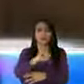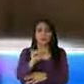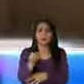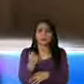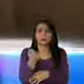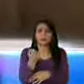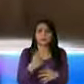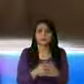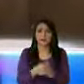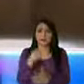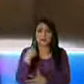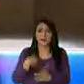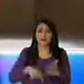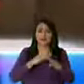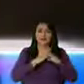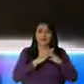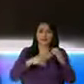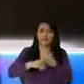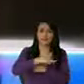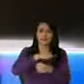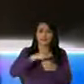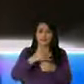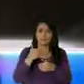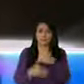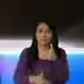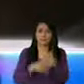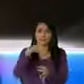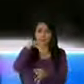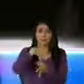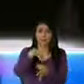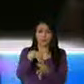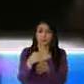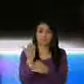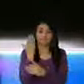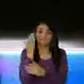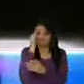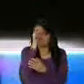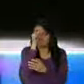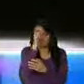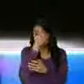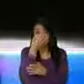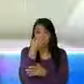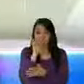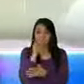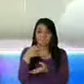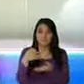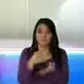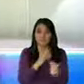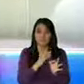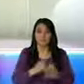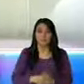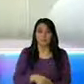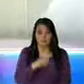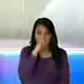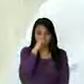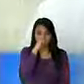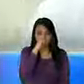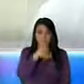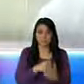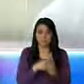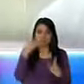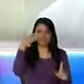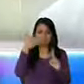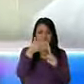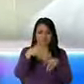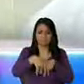según dijeron, para defender la democracia y el proceso electoral que se desarrolló el pasado 19 de febrero. El objetivo de esta